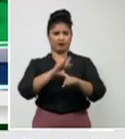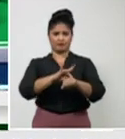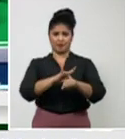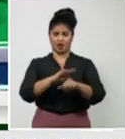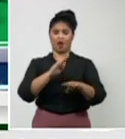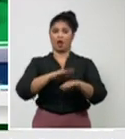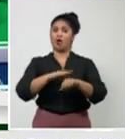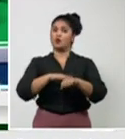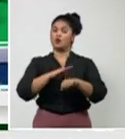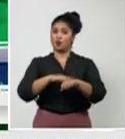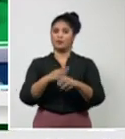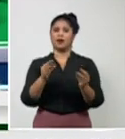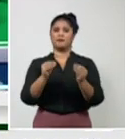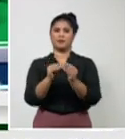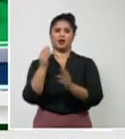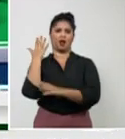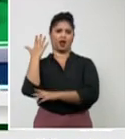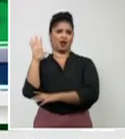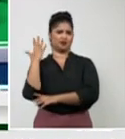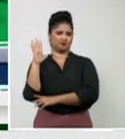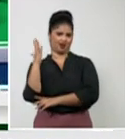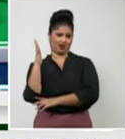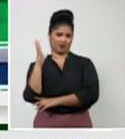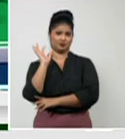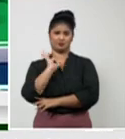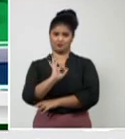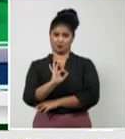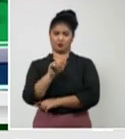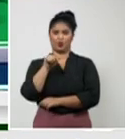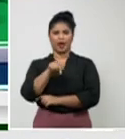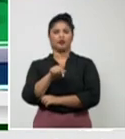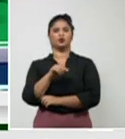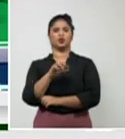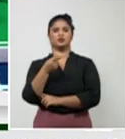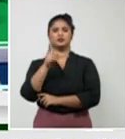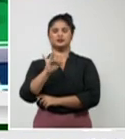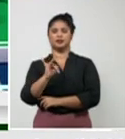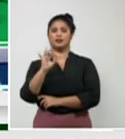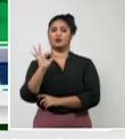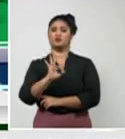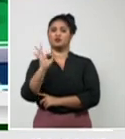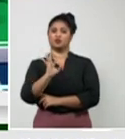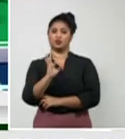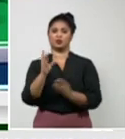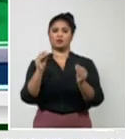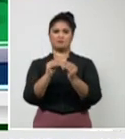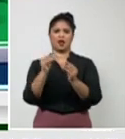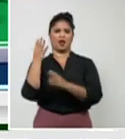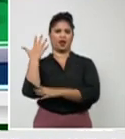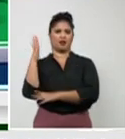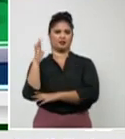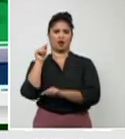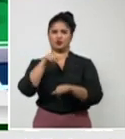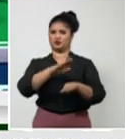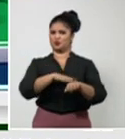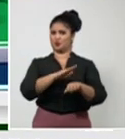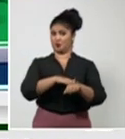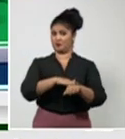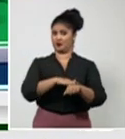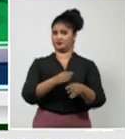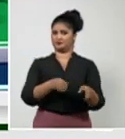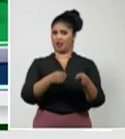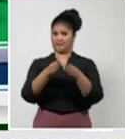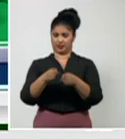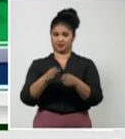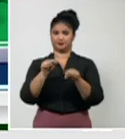esto ya se acumula un 17% con fuente de infección en el extranjero, y en 68 de los